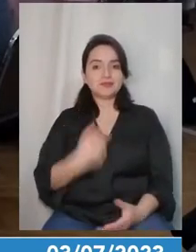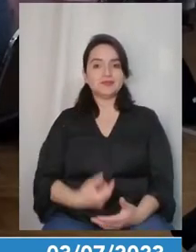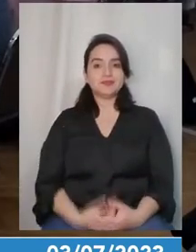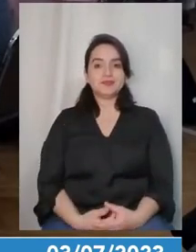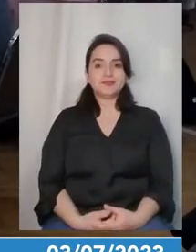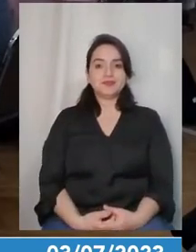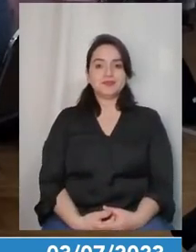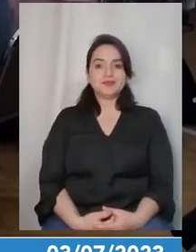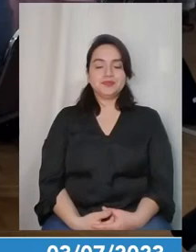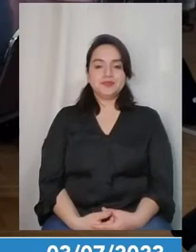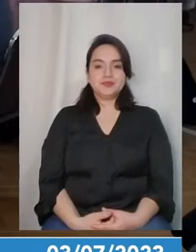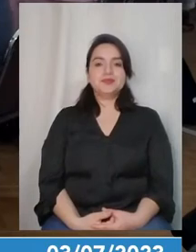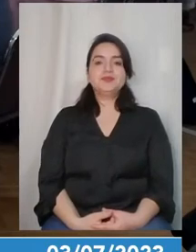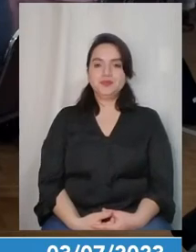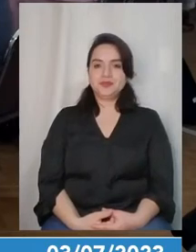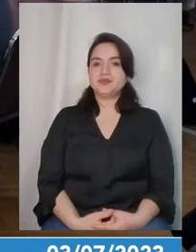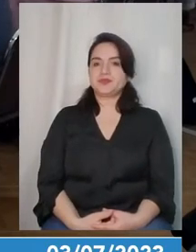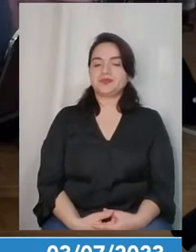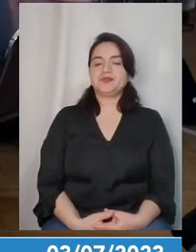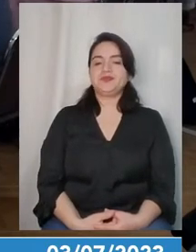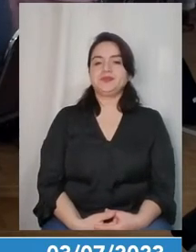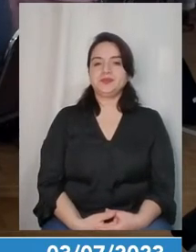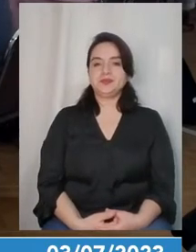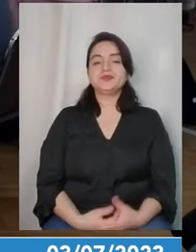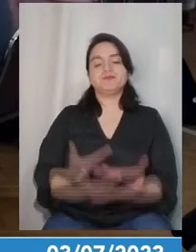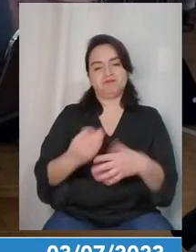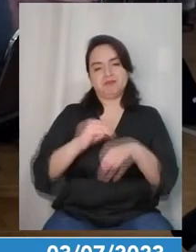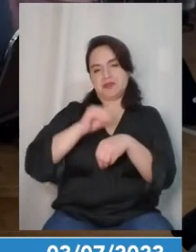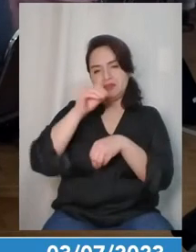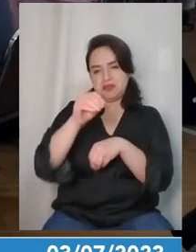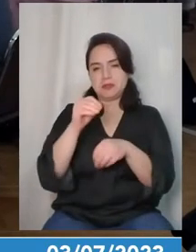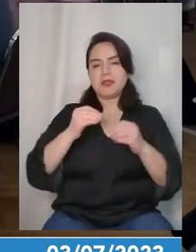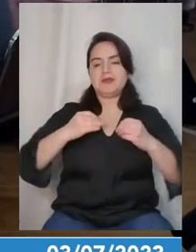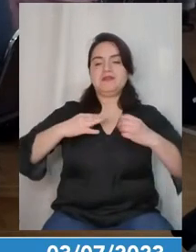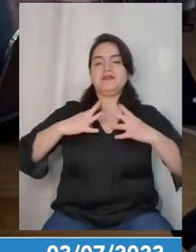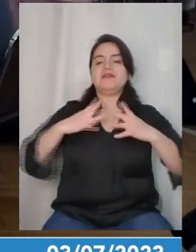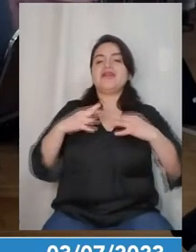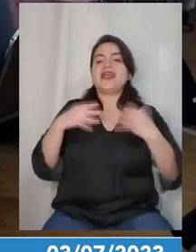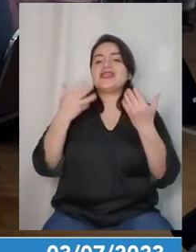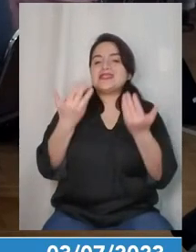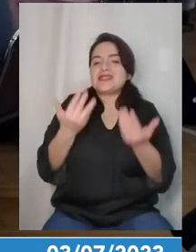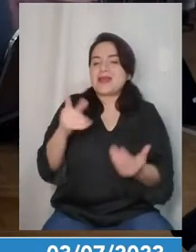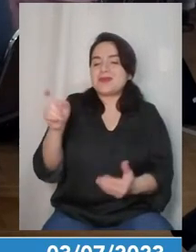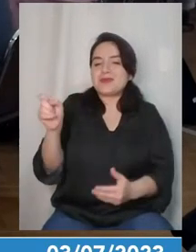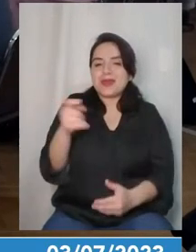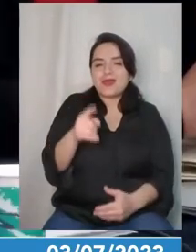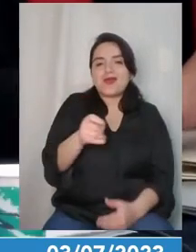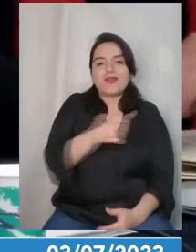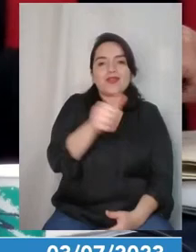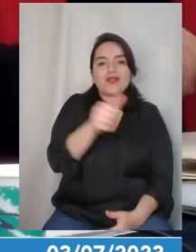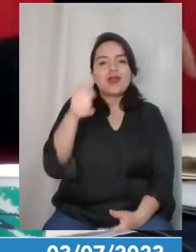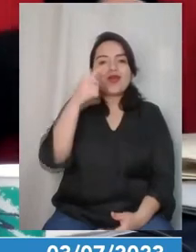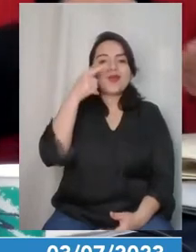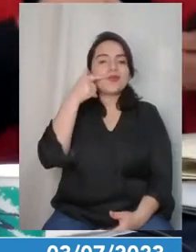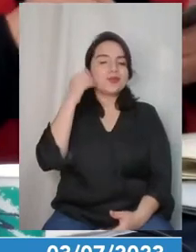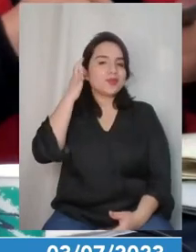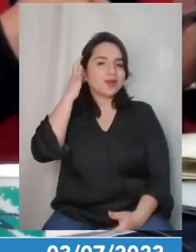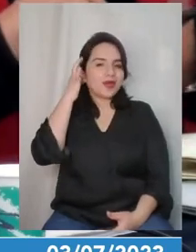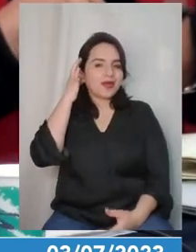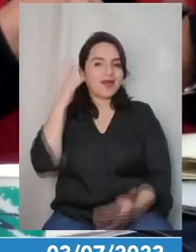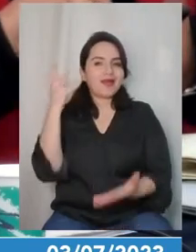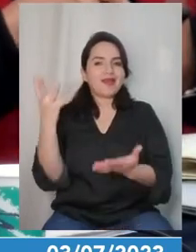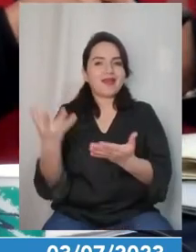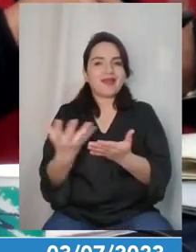Por su intermedio, bueno, quería felicitarlos primero, felicitarlas y felicitarlos por haber alcanzado el